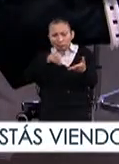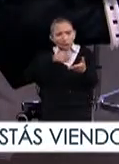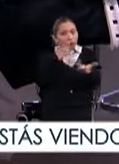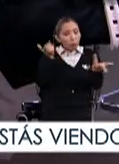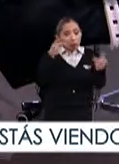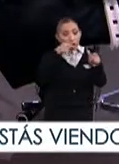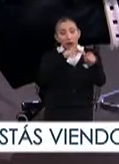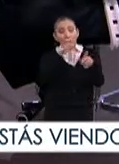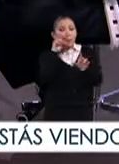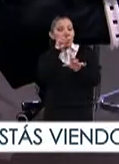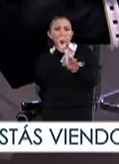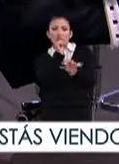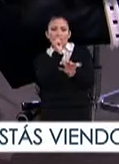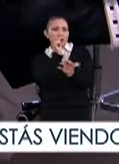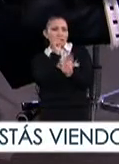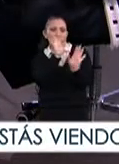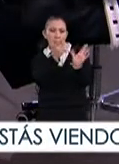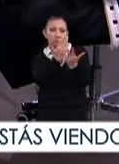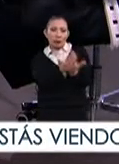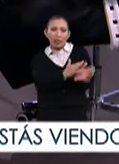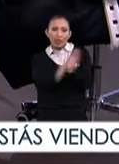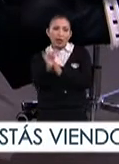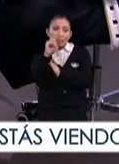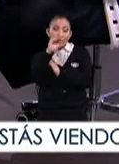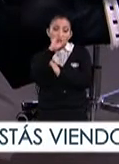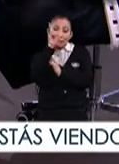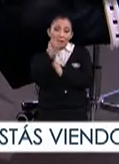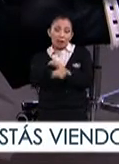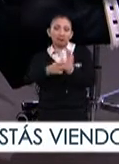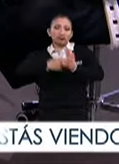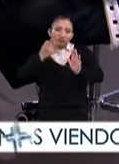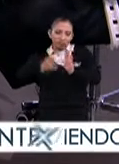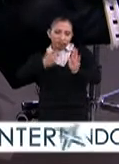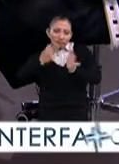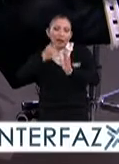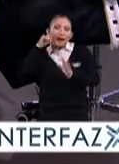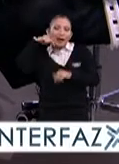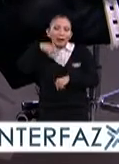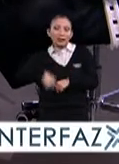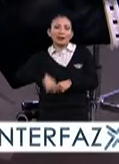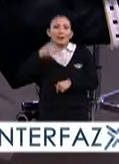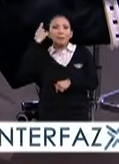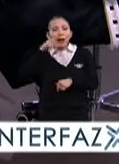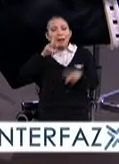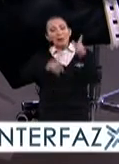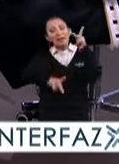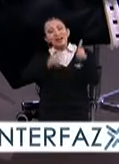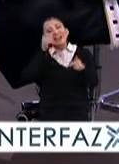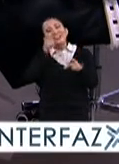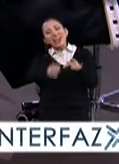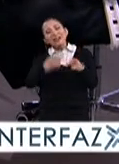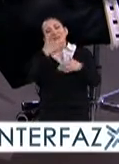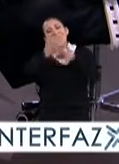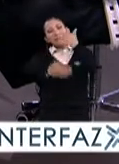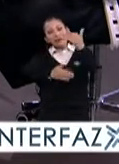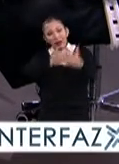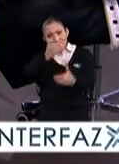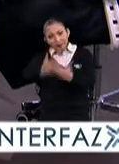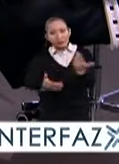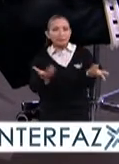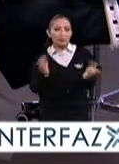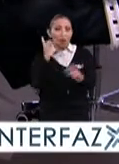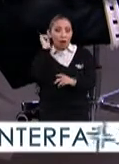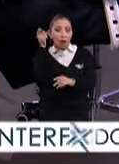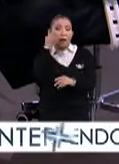forma de seguirlos todavía, así que van a tener que ver Interfaz constantemente para platicar acerca de los avances, y